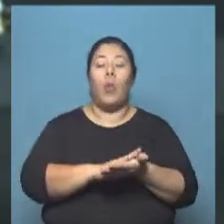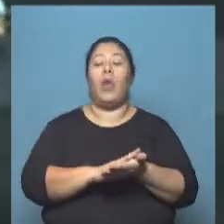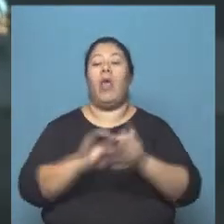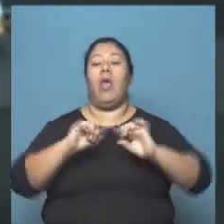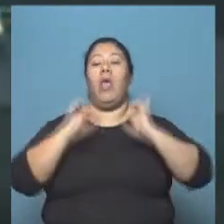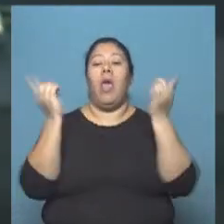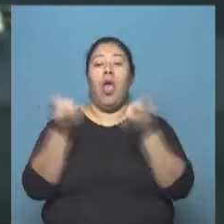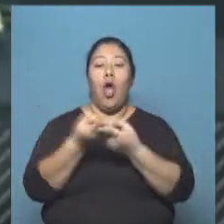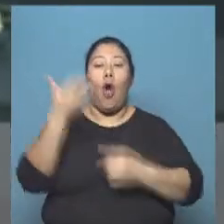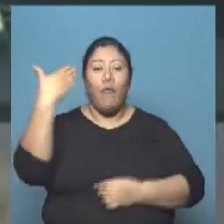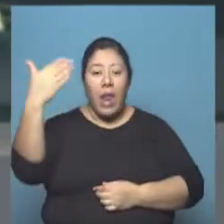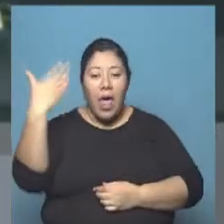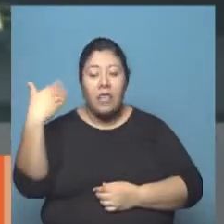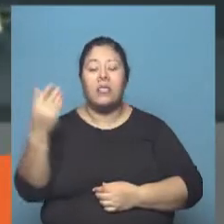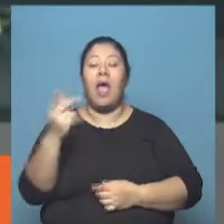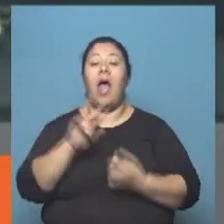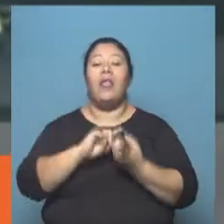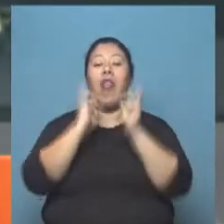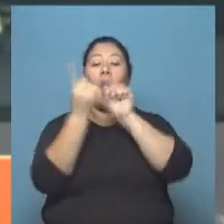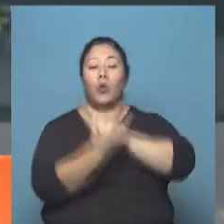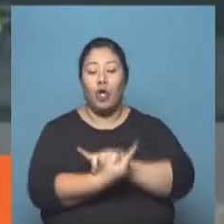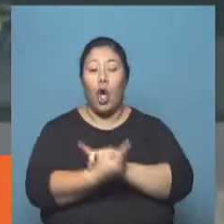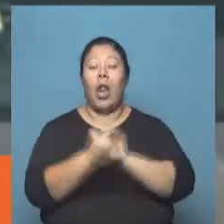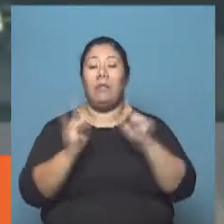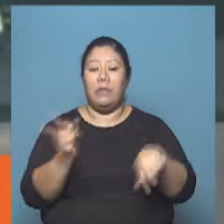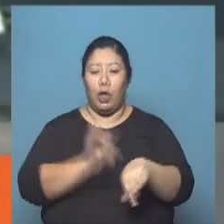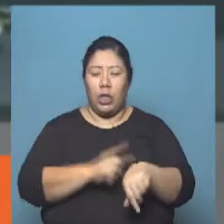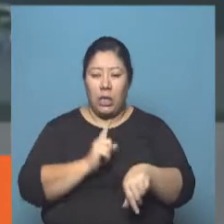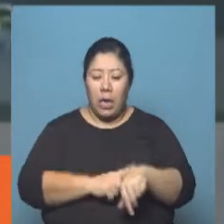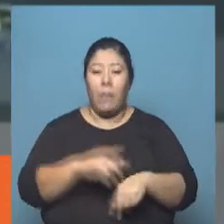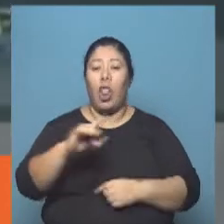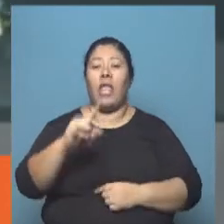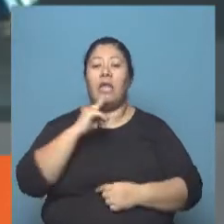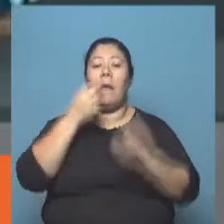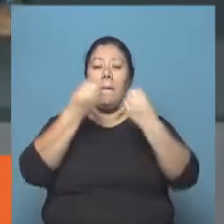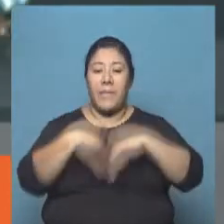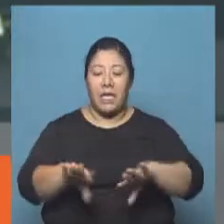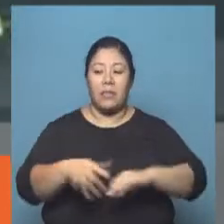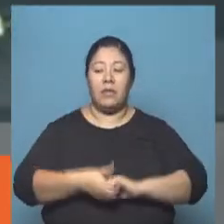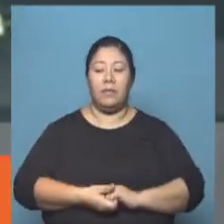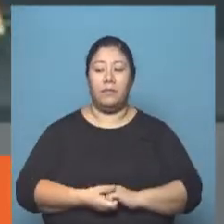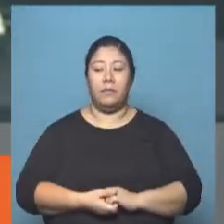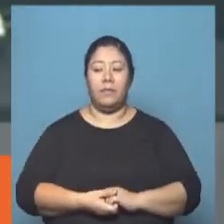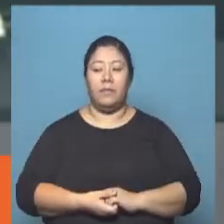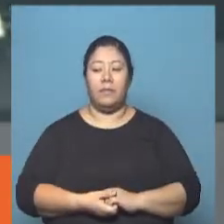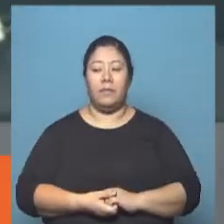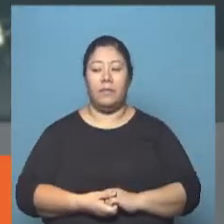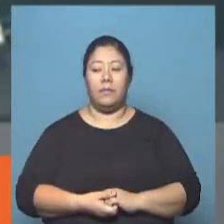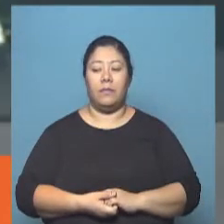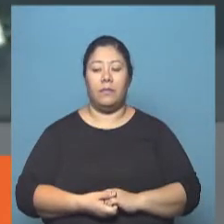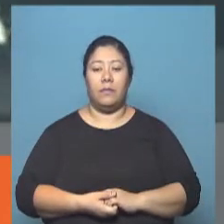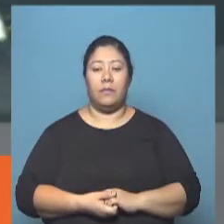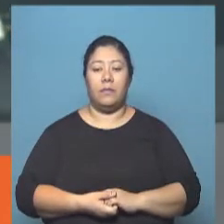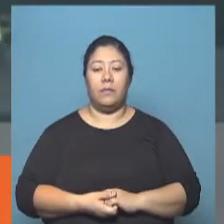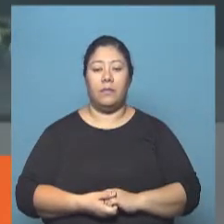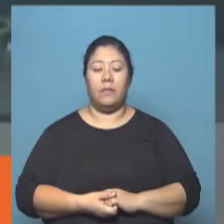simultáneo, y va a comenzar ahora la conferencia del Tata Martino. Lo escuchamos. Estamos en vivo por Radio La Red. Quiero